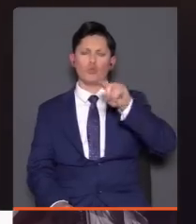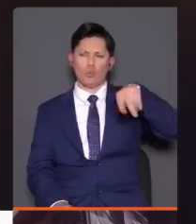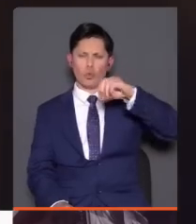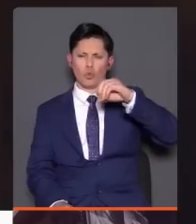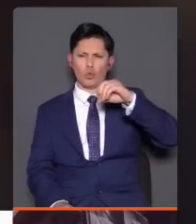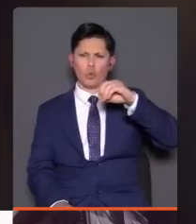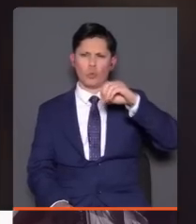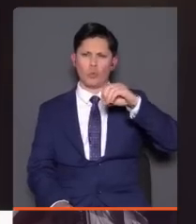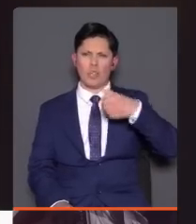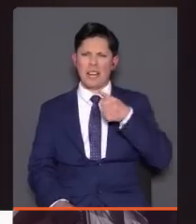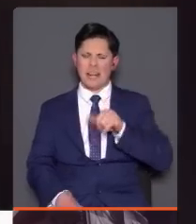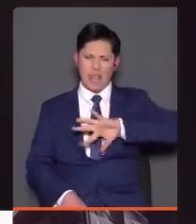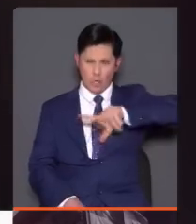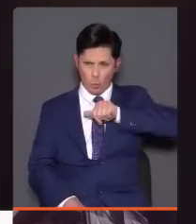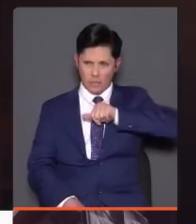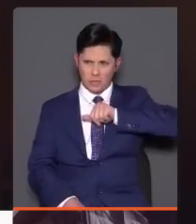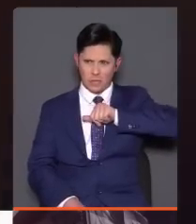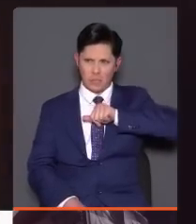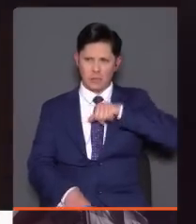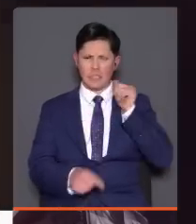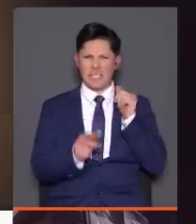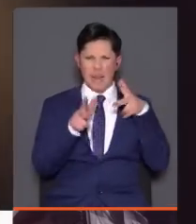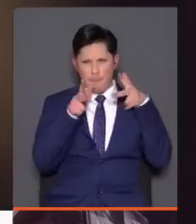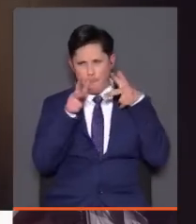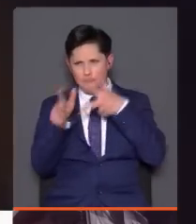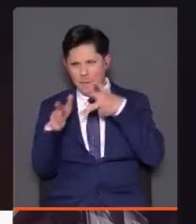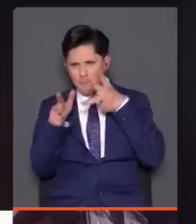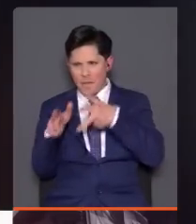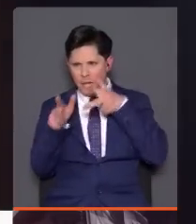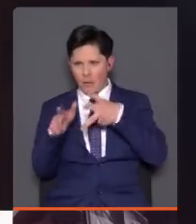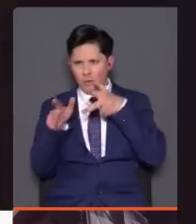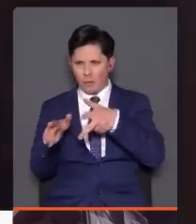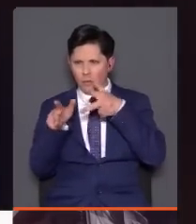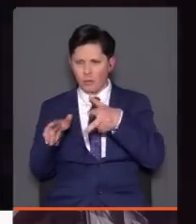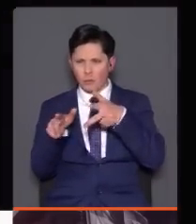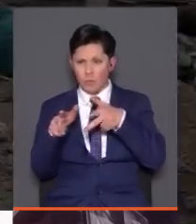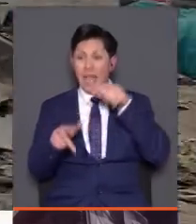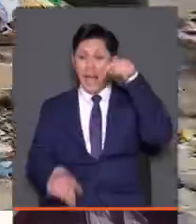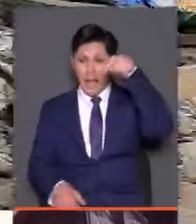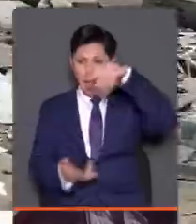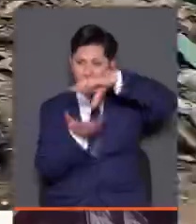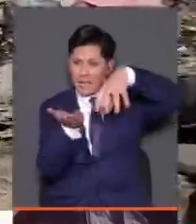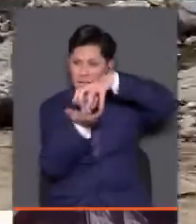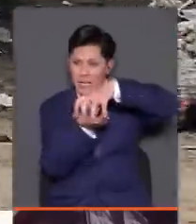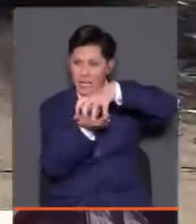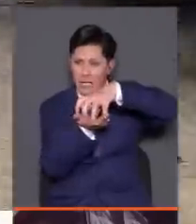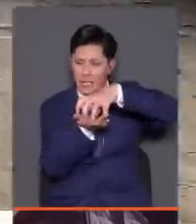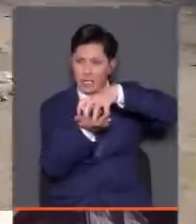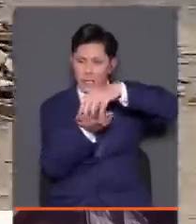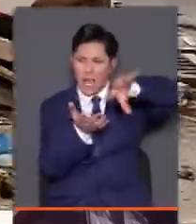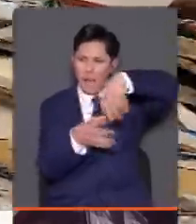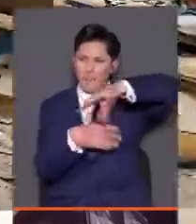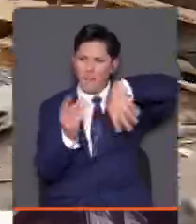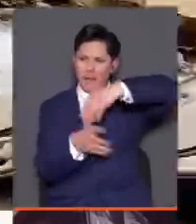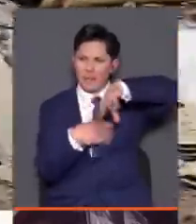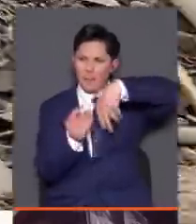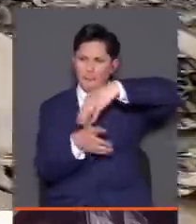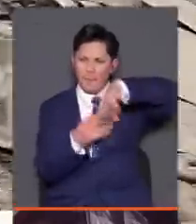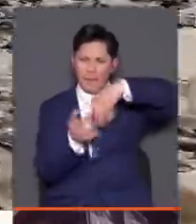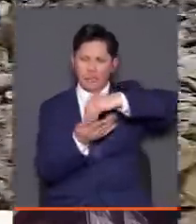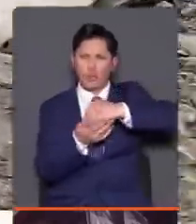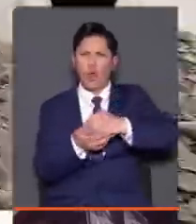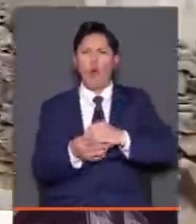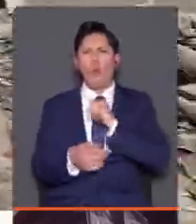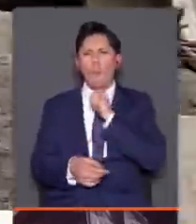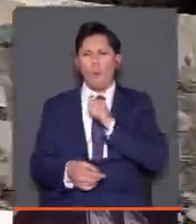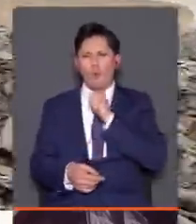orden, con la violencia y el miedo como principal arma. Aquí, entremezclados con quienes sufren de pobreza extrema, operaba